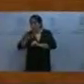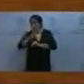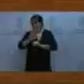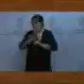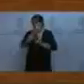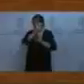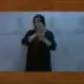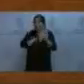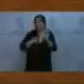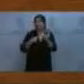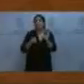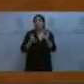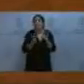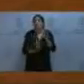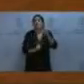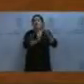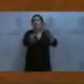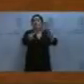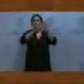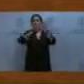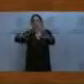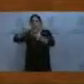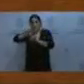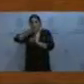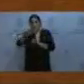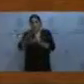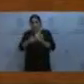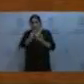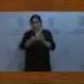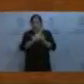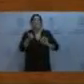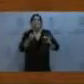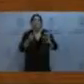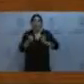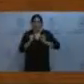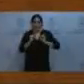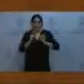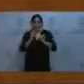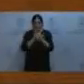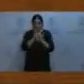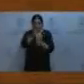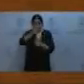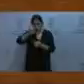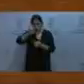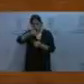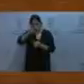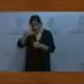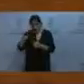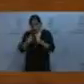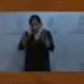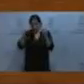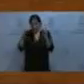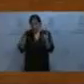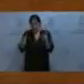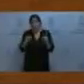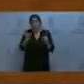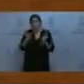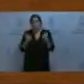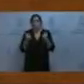cogí el sueldo más alto, 89.000. Te pagan un máster de 40.000 euros al año y además, fíjese, te ponen un coche